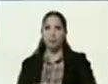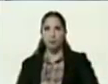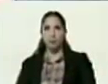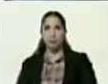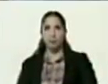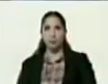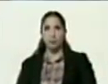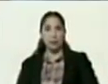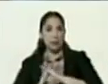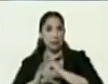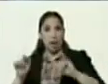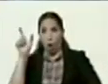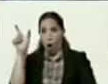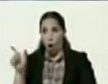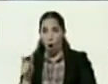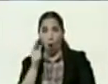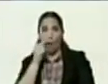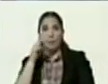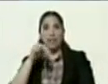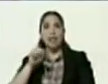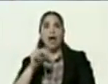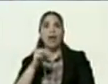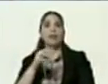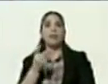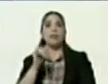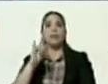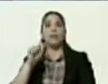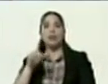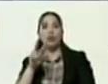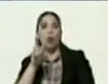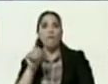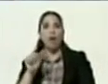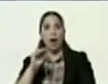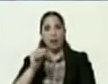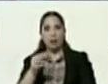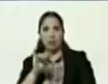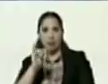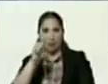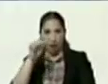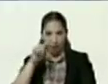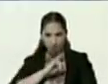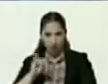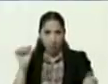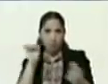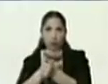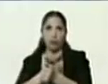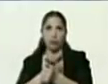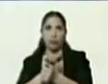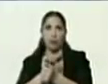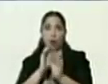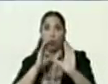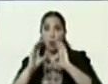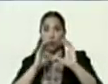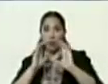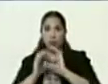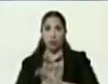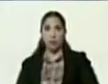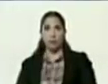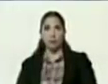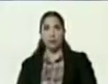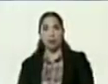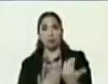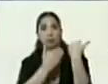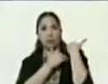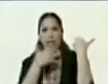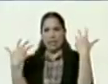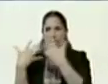había sido capturado Argenis Baca, alias Vaquita. Los medios de comunicación encargados de la